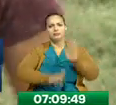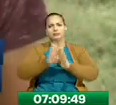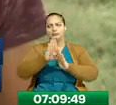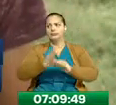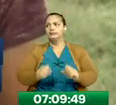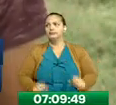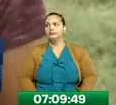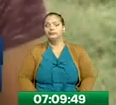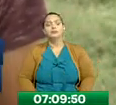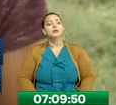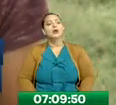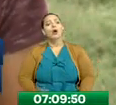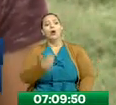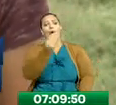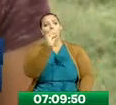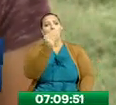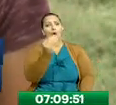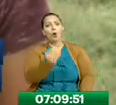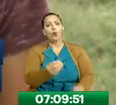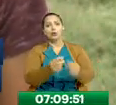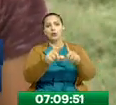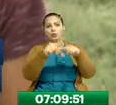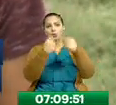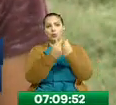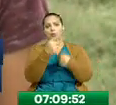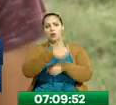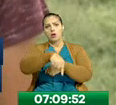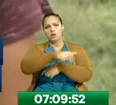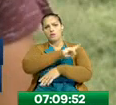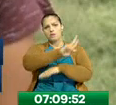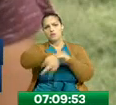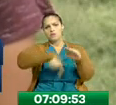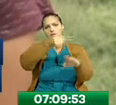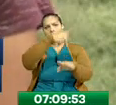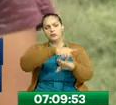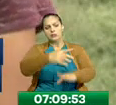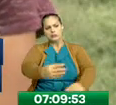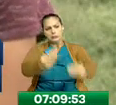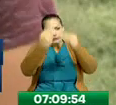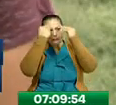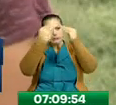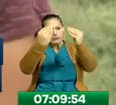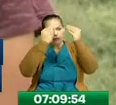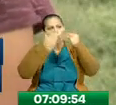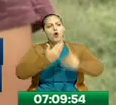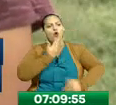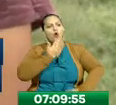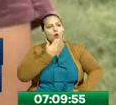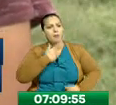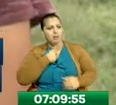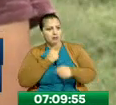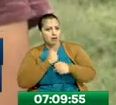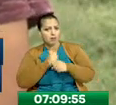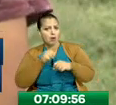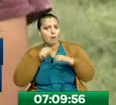crear mi proyecto bien, con bases de negocio, que marketing, todo. Y me enseñaron marketing, a